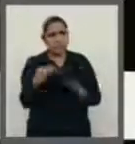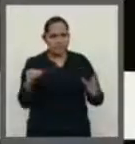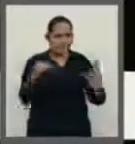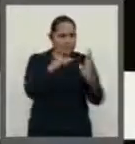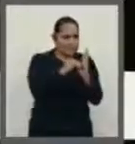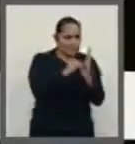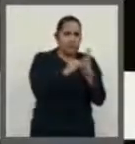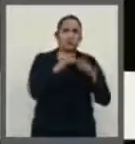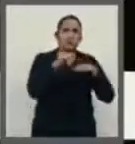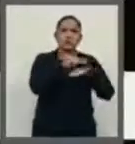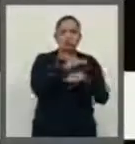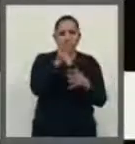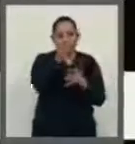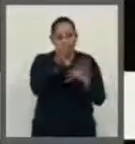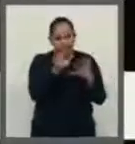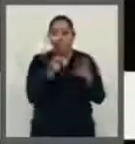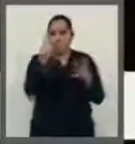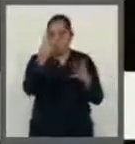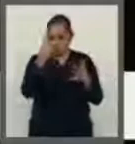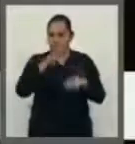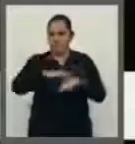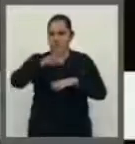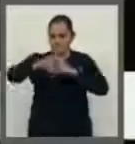reglamentación a cargo del Congreso de la Unión.